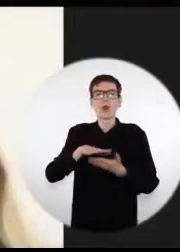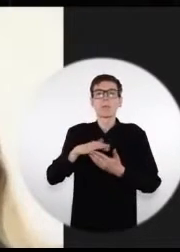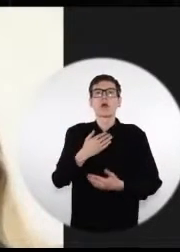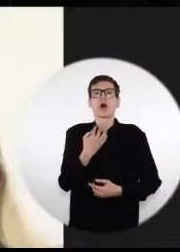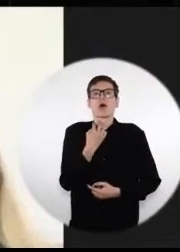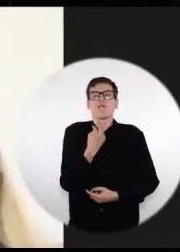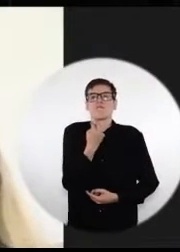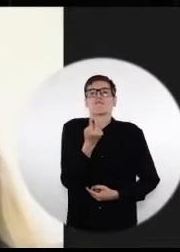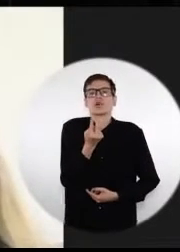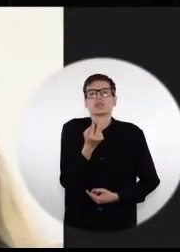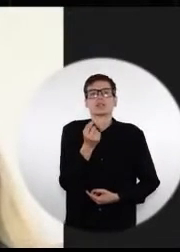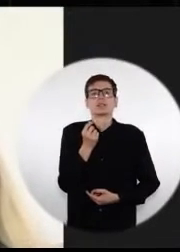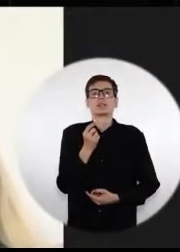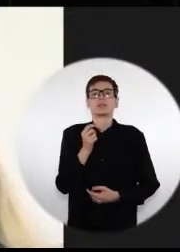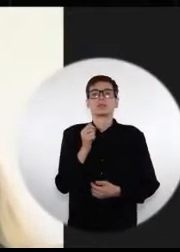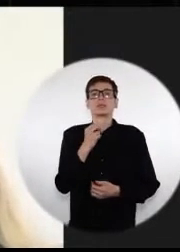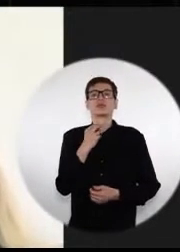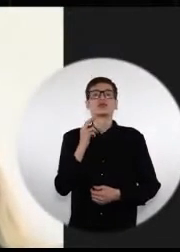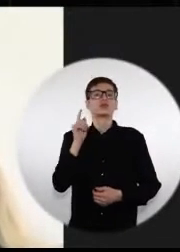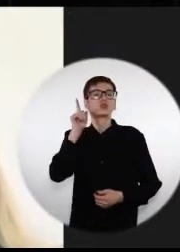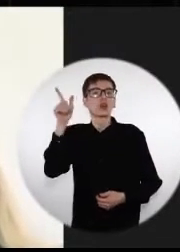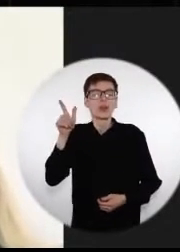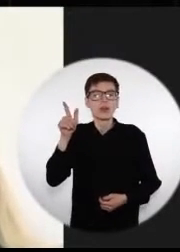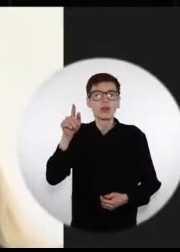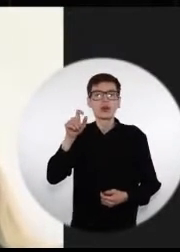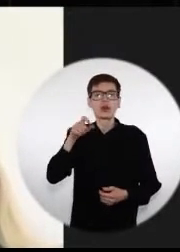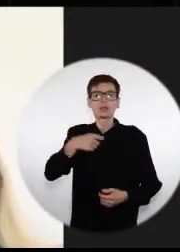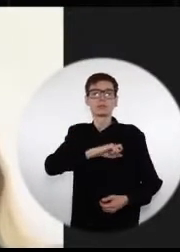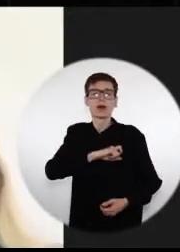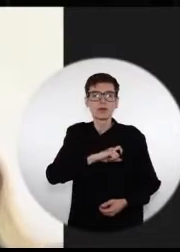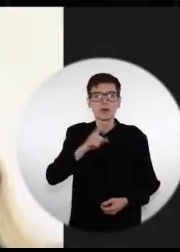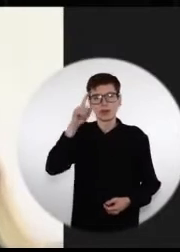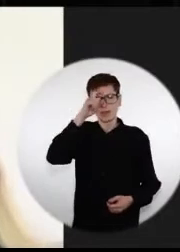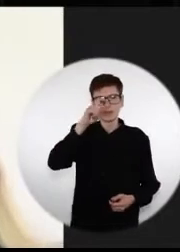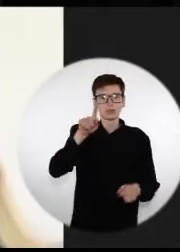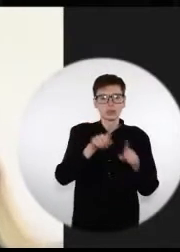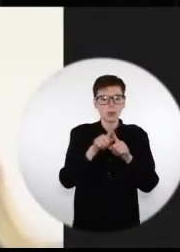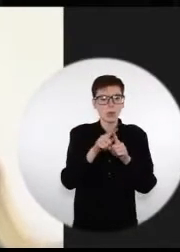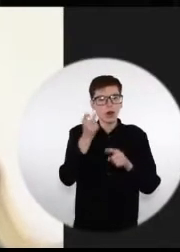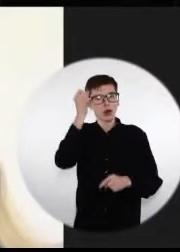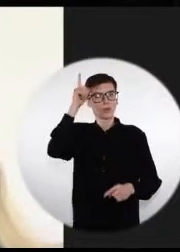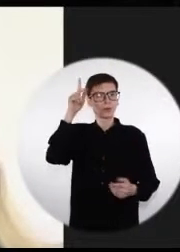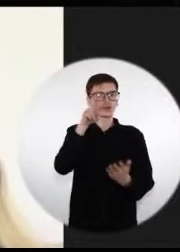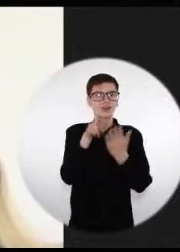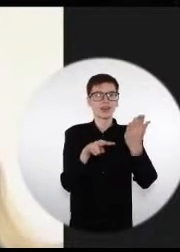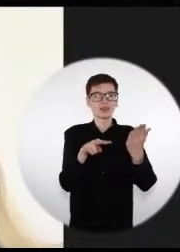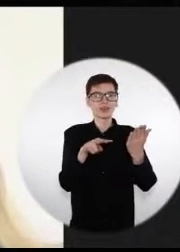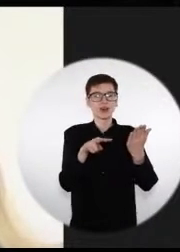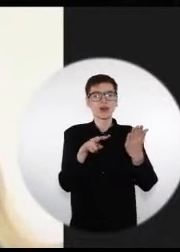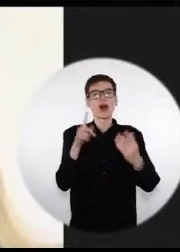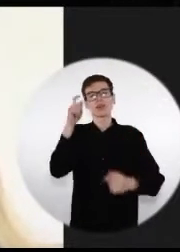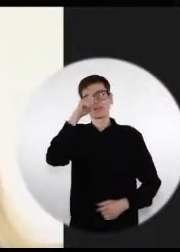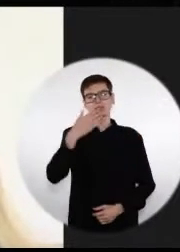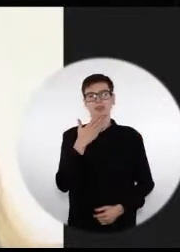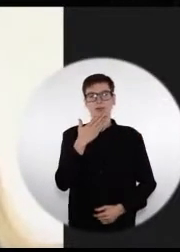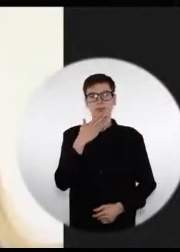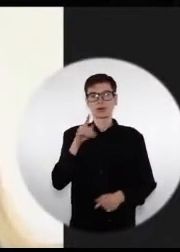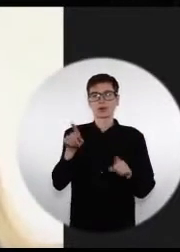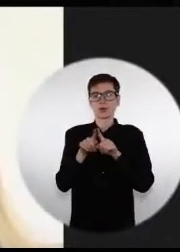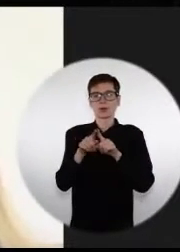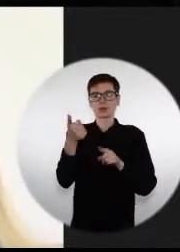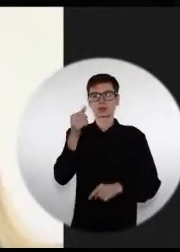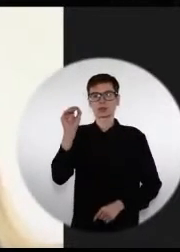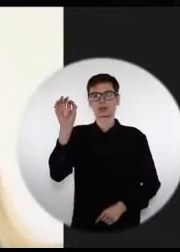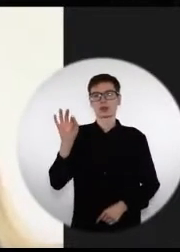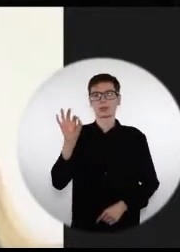lo sacan 0 horas listas que significa que tienen que emitir sonidos en este caso el español tienen una muy